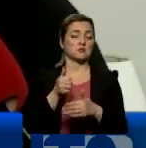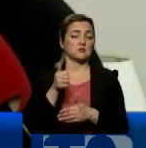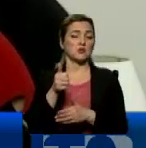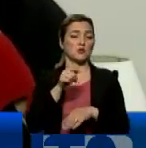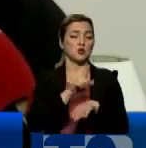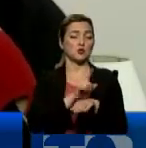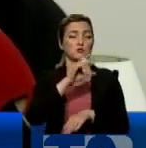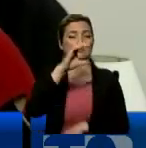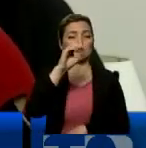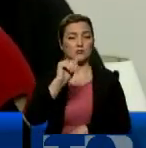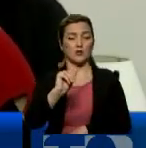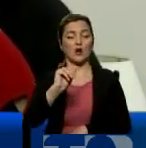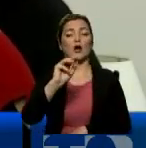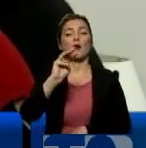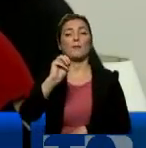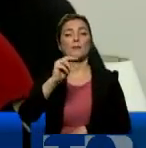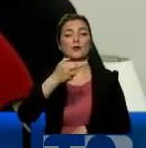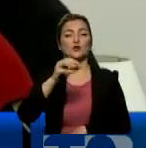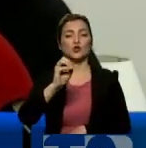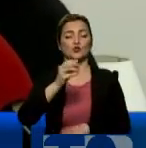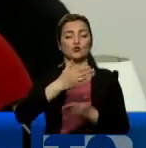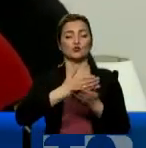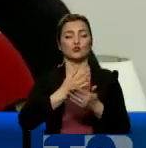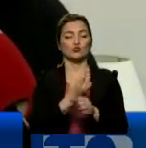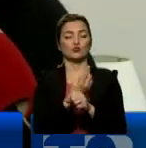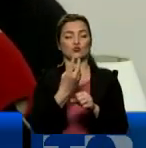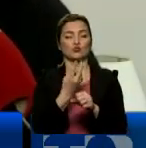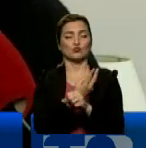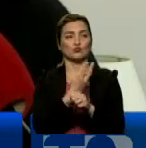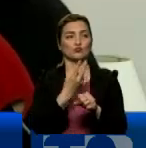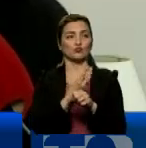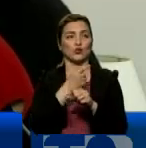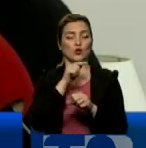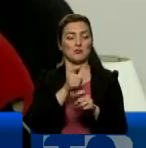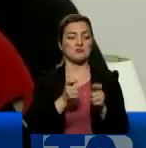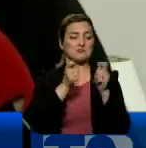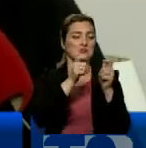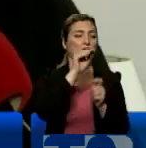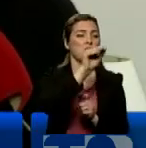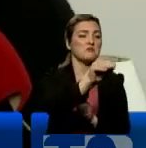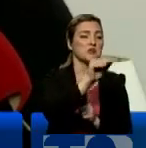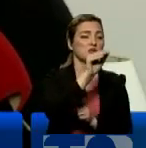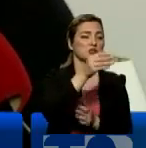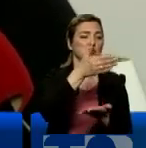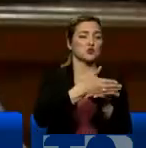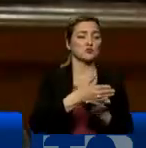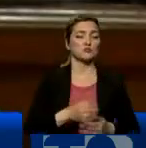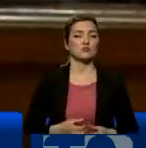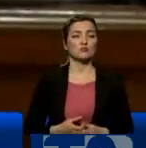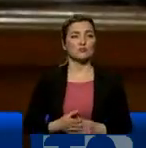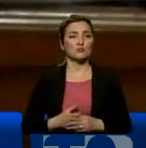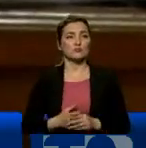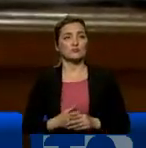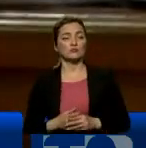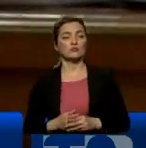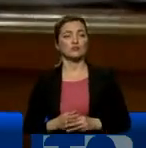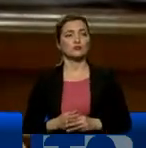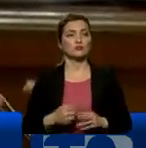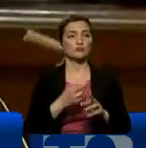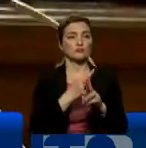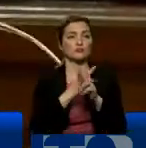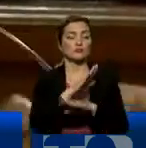con la doctora Daniela Camacho. Se suspendió por unas horas la audiencia y en esas horas fue notificada y tuvo que suspender la audiencia. La respuesta sobre